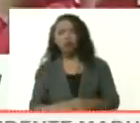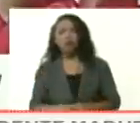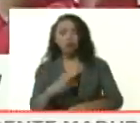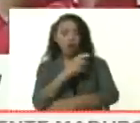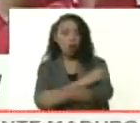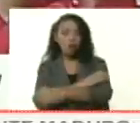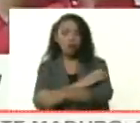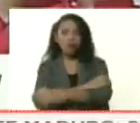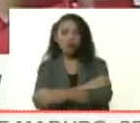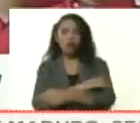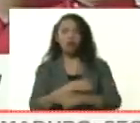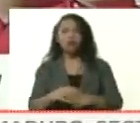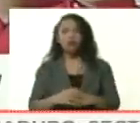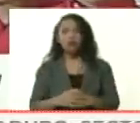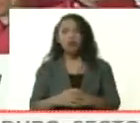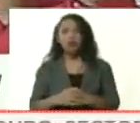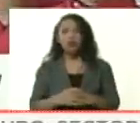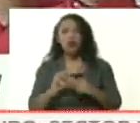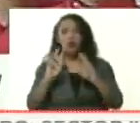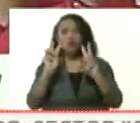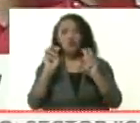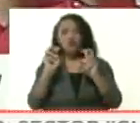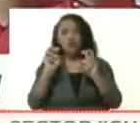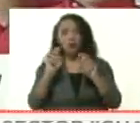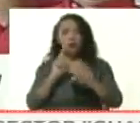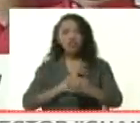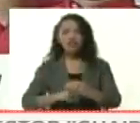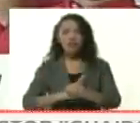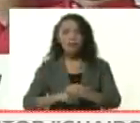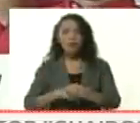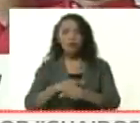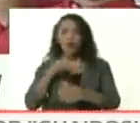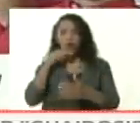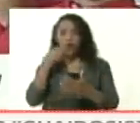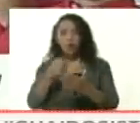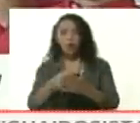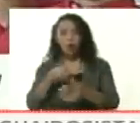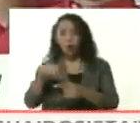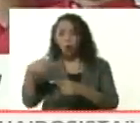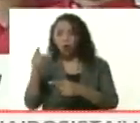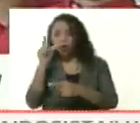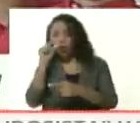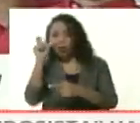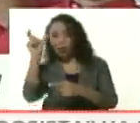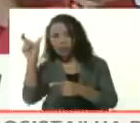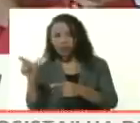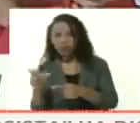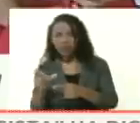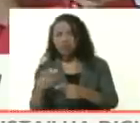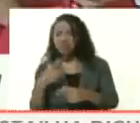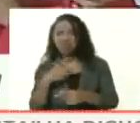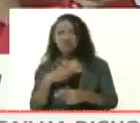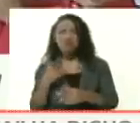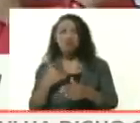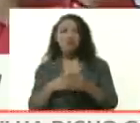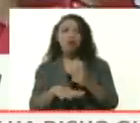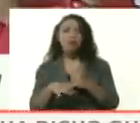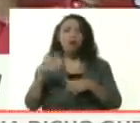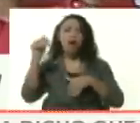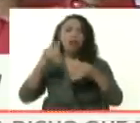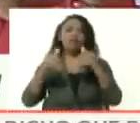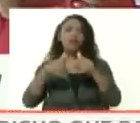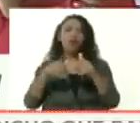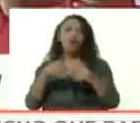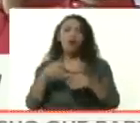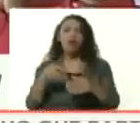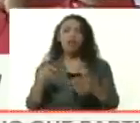¿Quién más está allí? Un Nuevo Tiempo nombró a Stalin. Es gente que dice que no van a ir, y lo declaran y